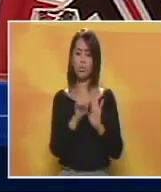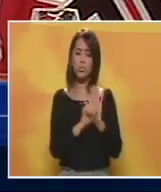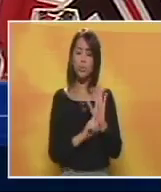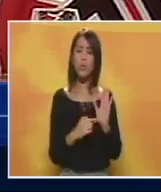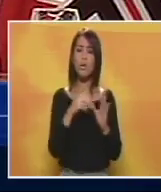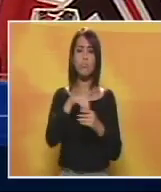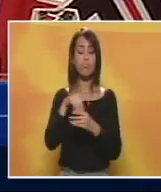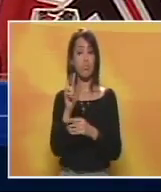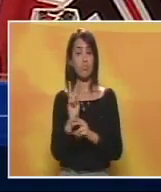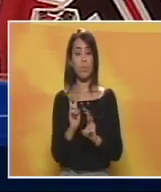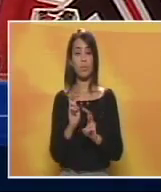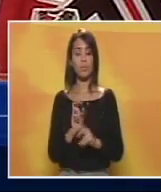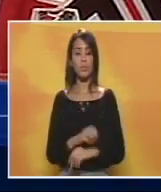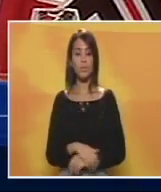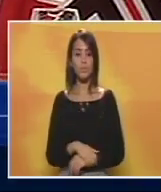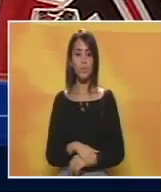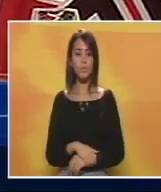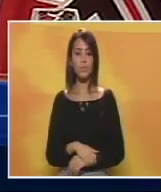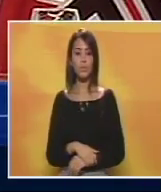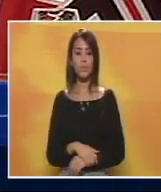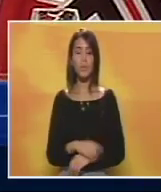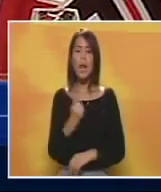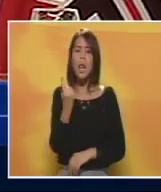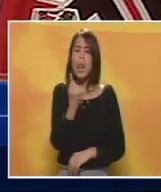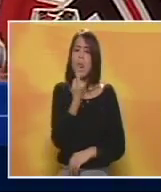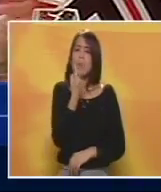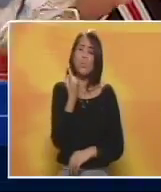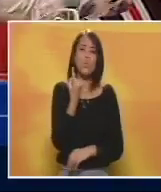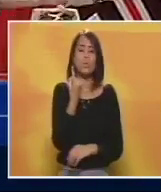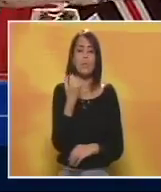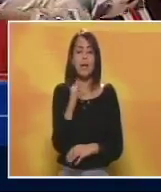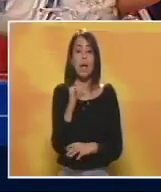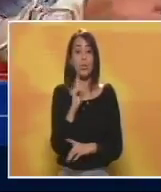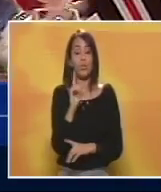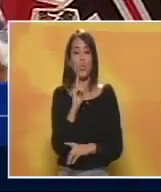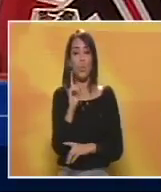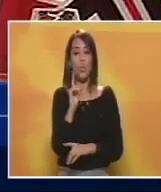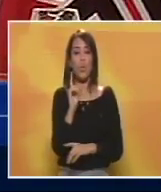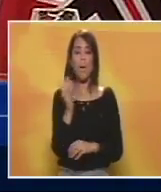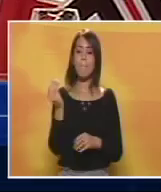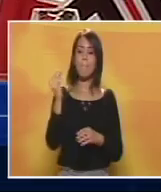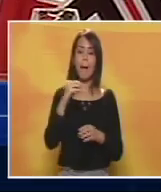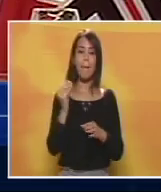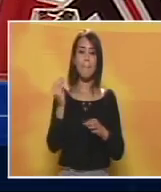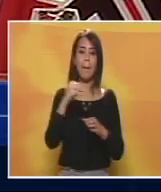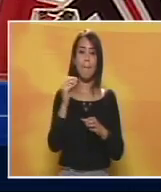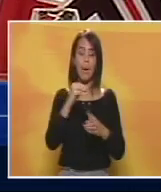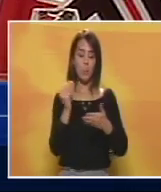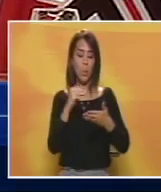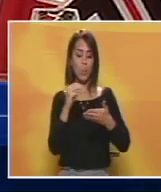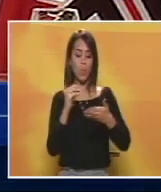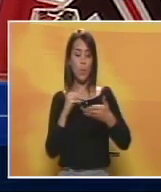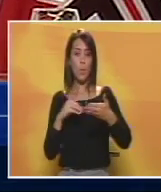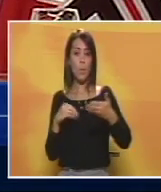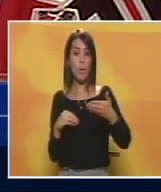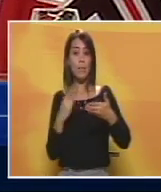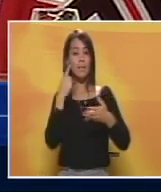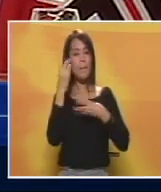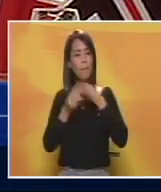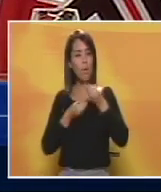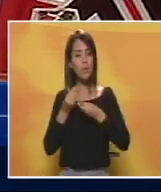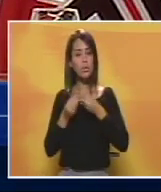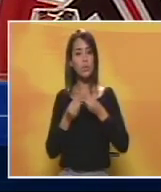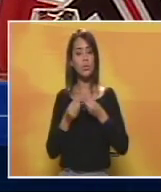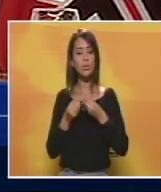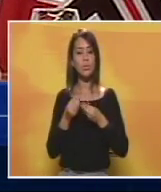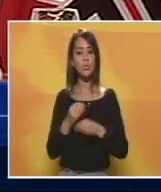que son las únicas garantías que se dan, no. Tenemos las acumuladas que hemos dado y que hemos establecido